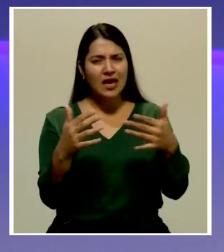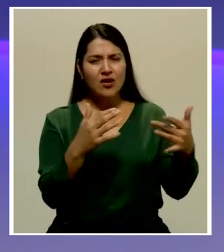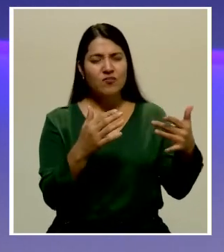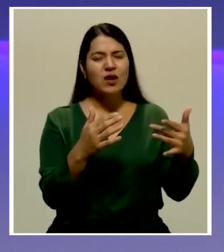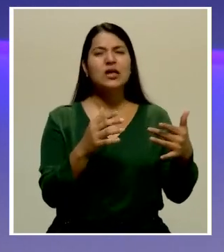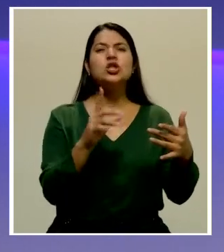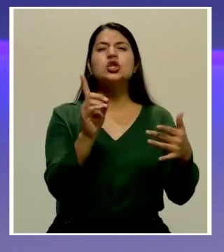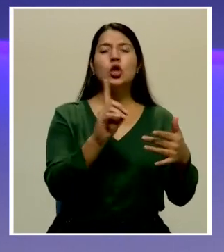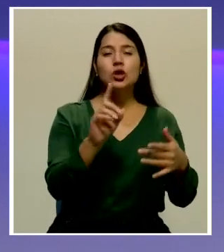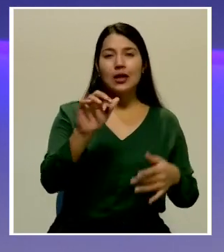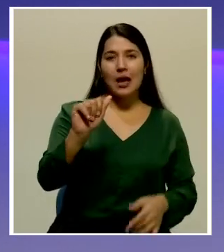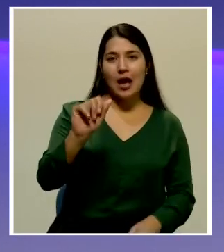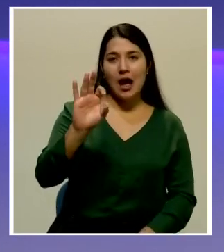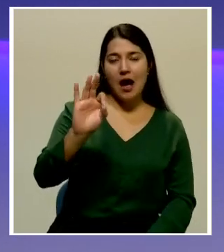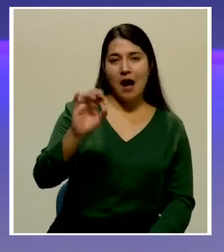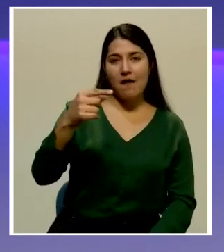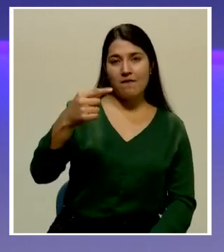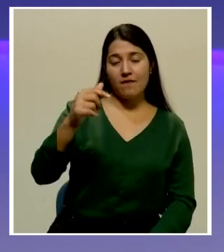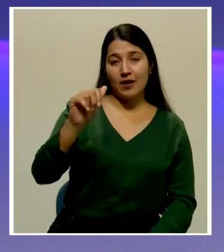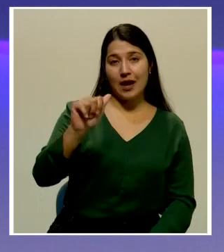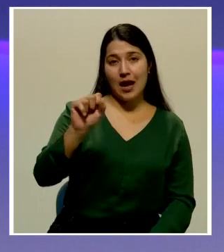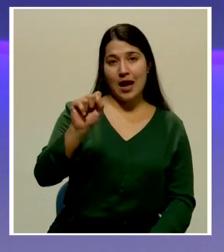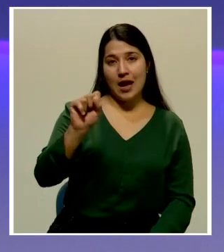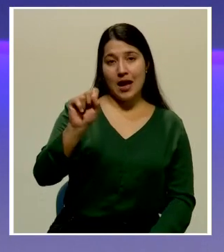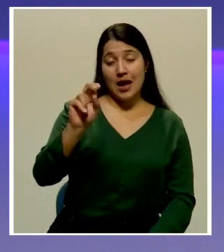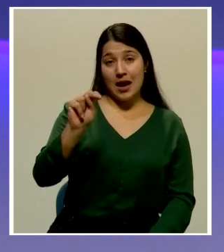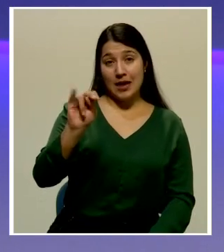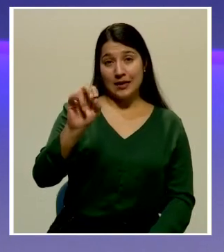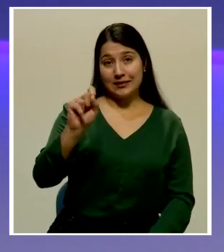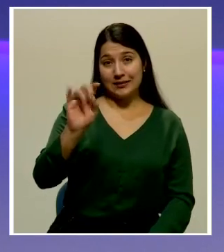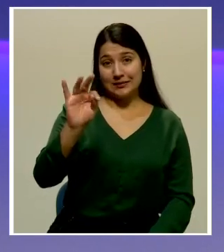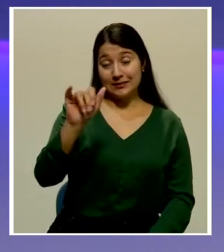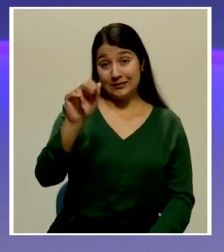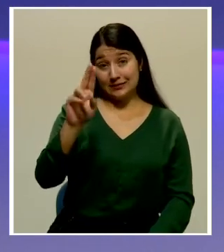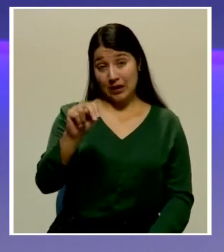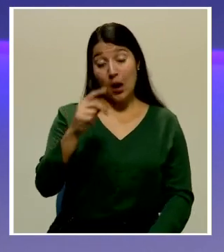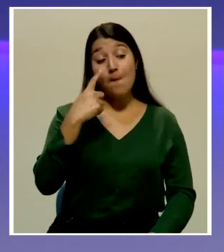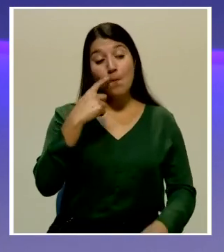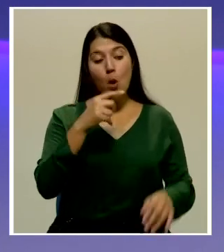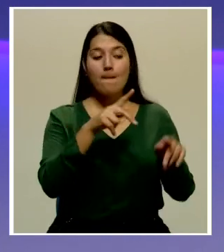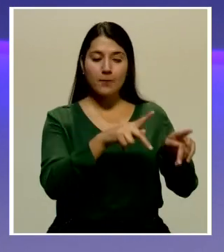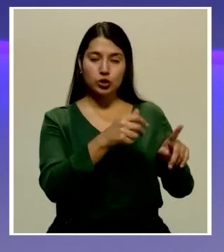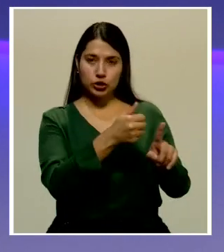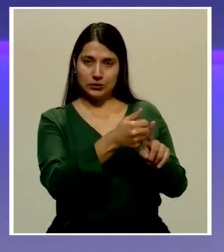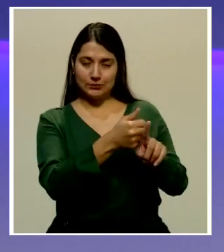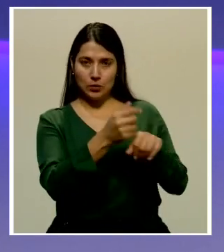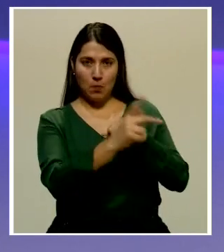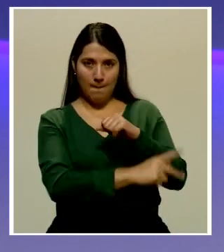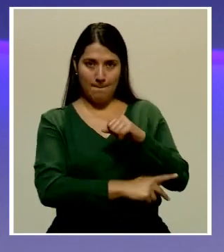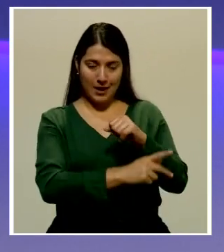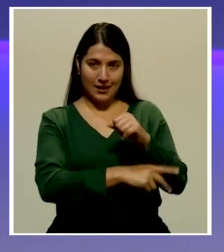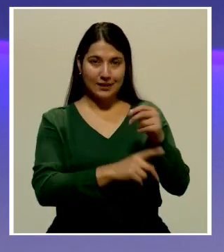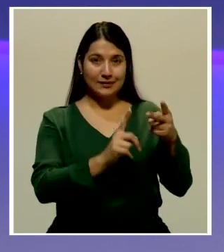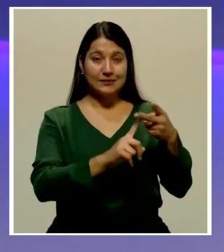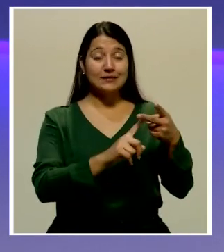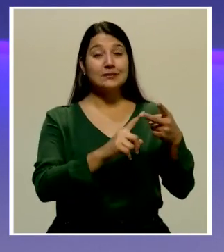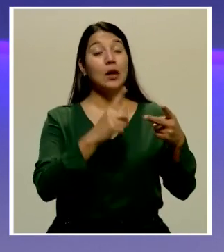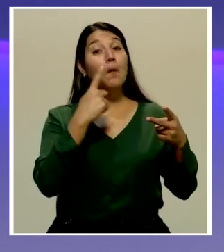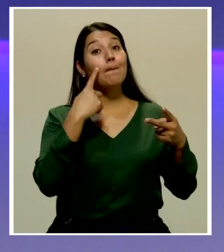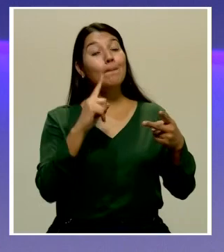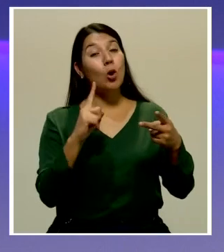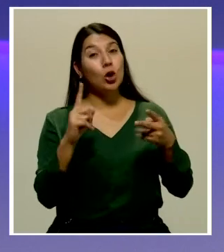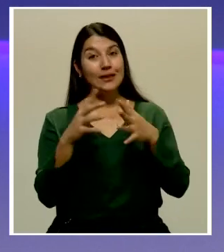talibanes, por el ejército afgano y también por el personal militar estadounidense y de la